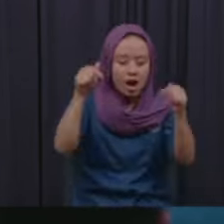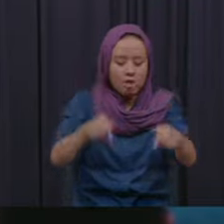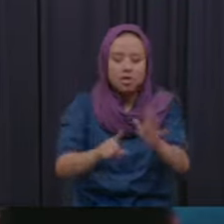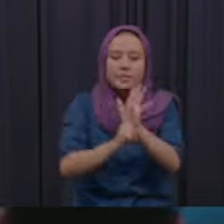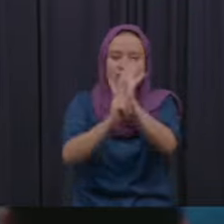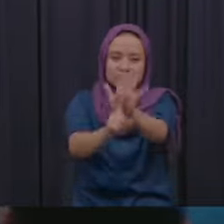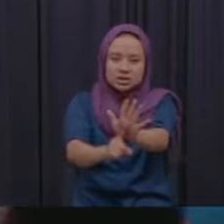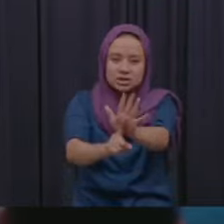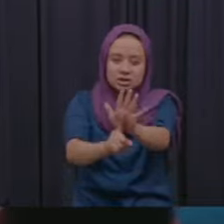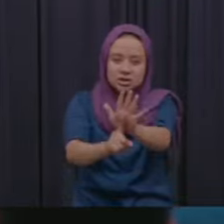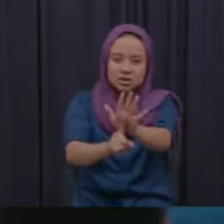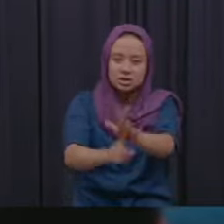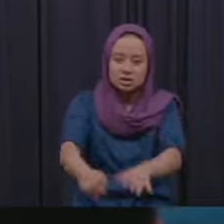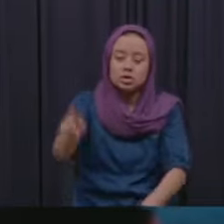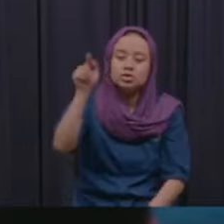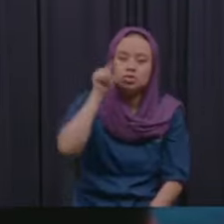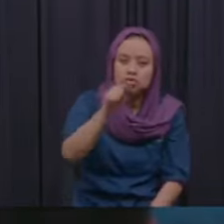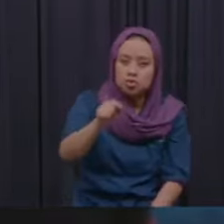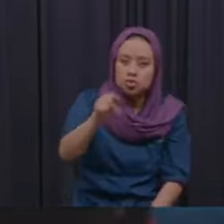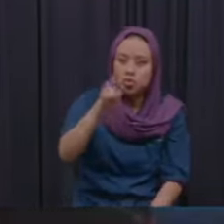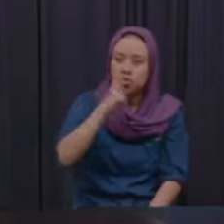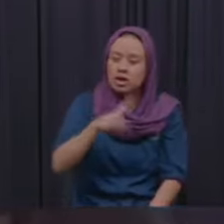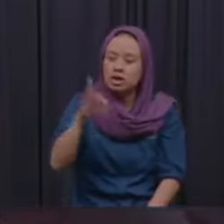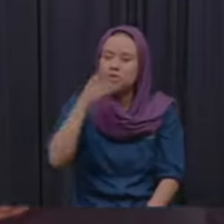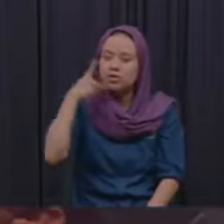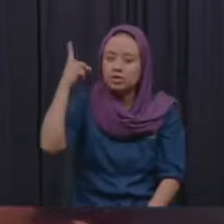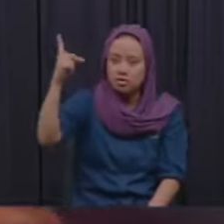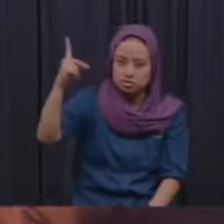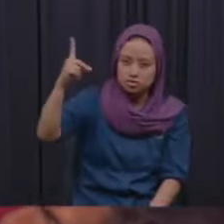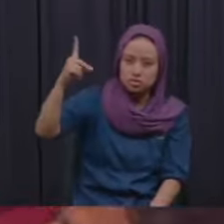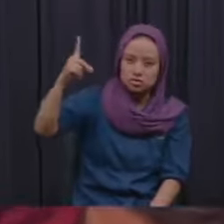eres, el Señor te viene a traer de ese pan.